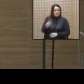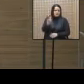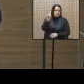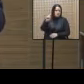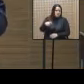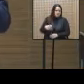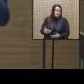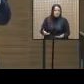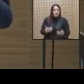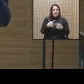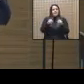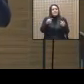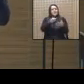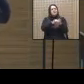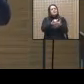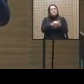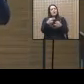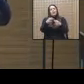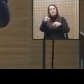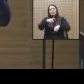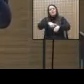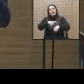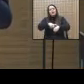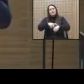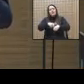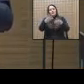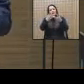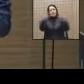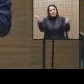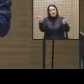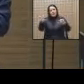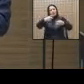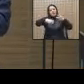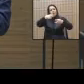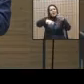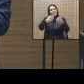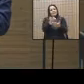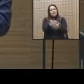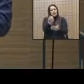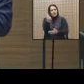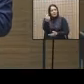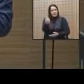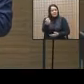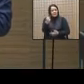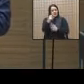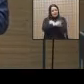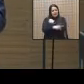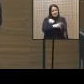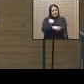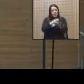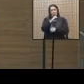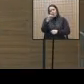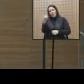Y otra vez, ¿y eso en el corto plazo resuelve el problema de liquidez del Estado o de la empresa privada?